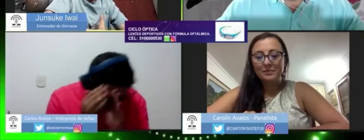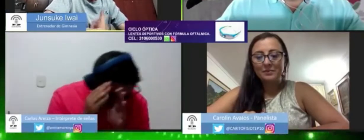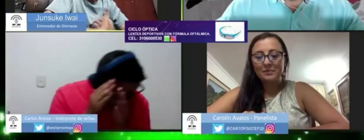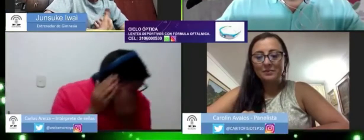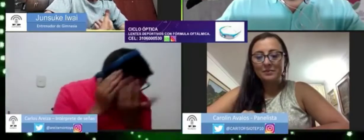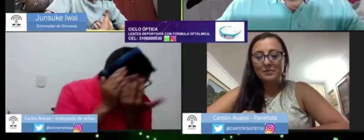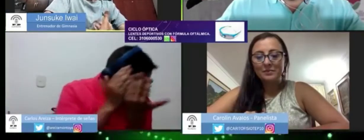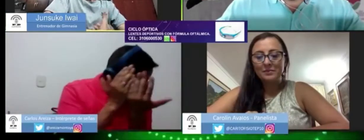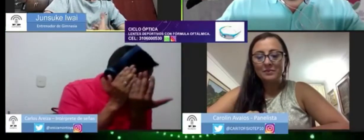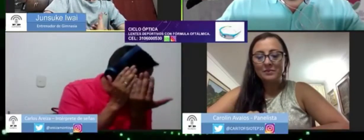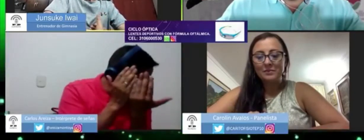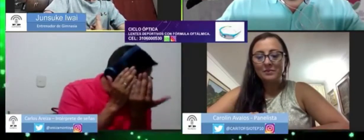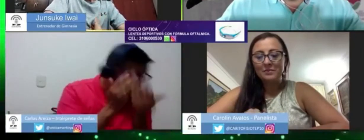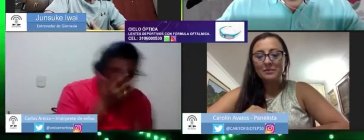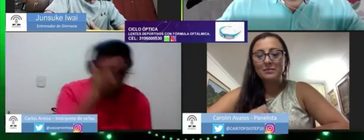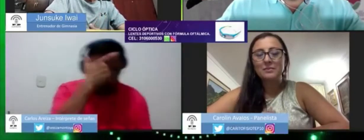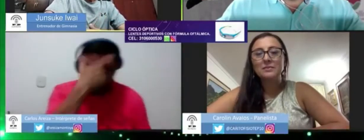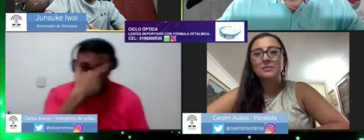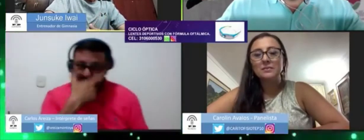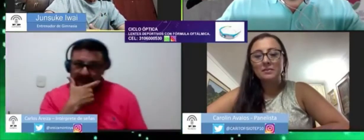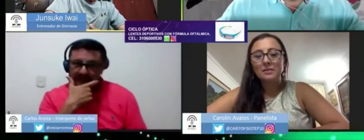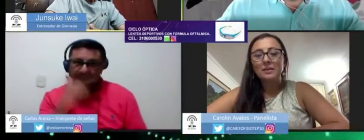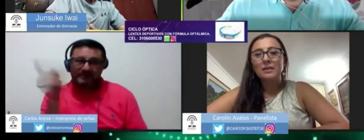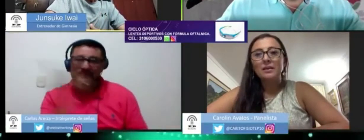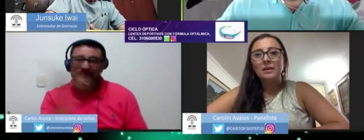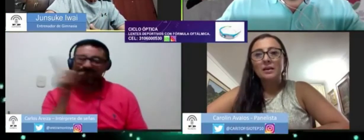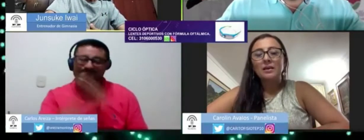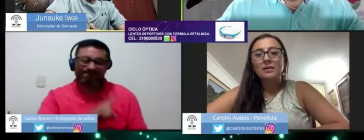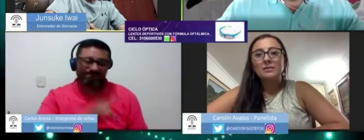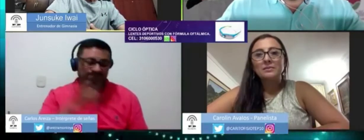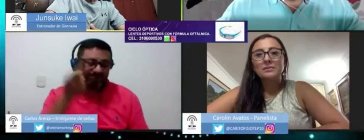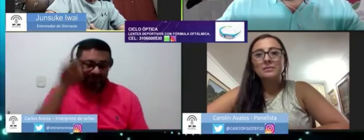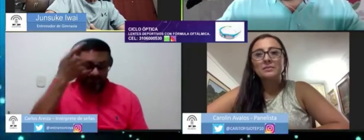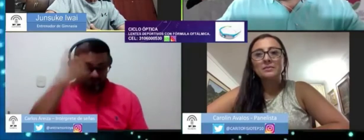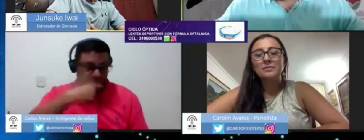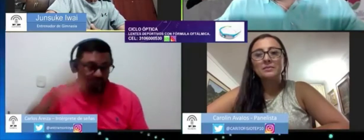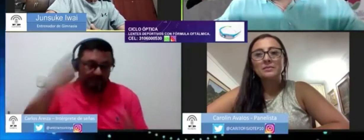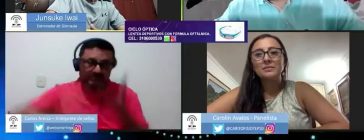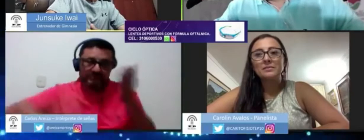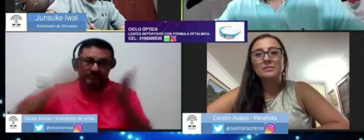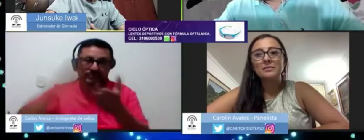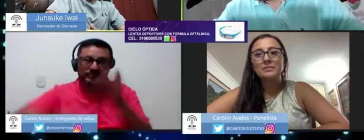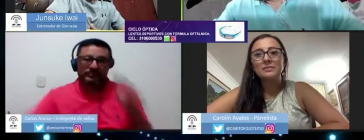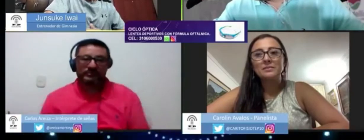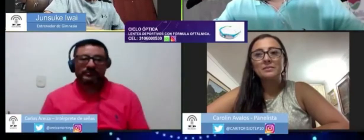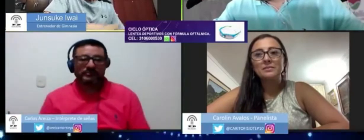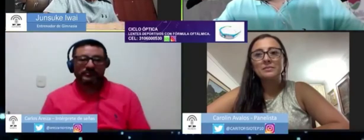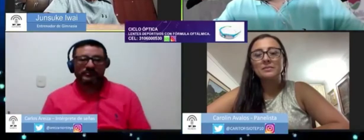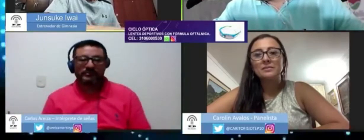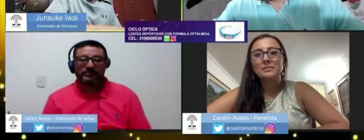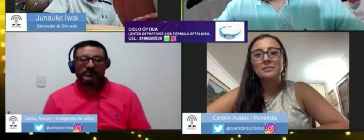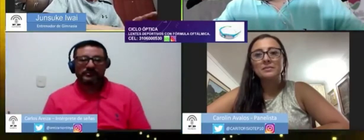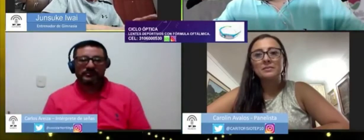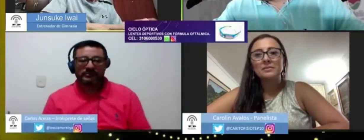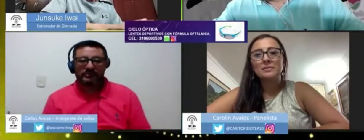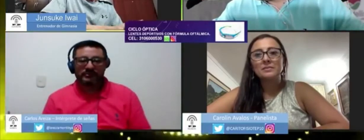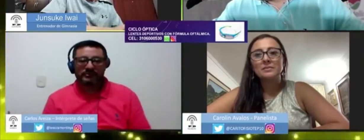no está serio para corregirlo. Y así que esta parte que